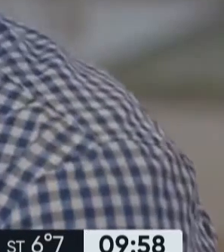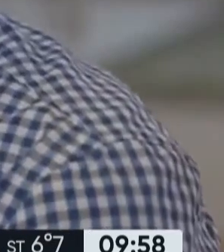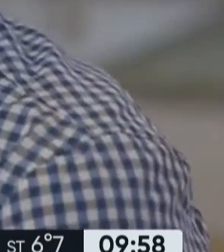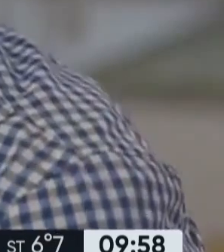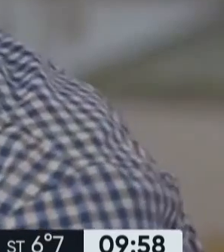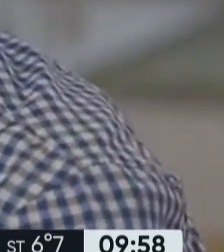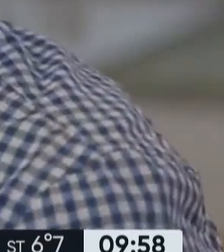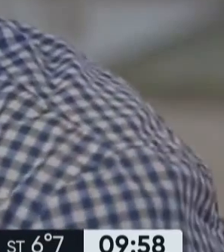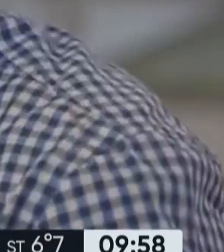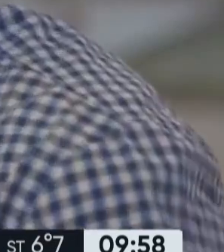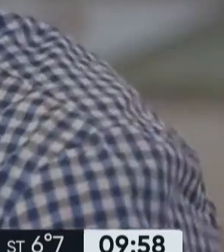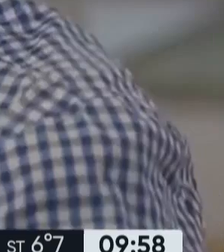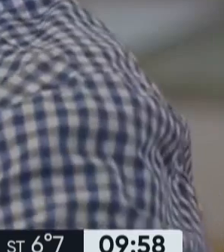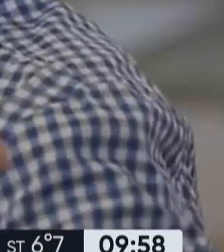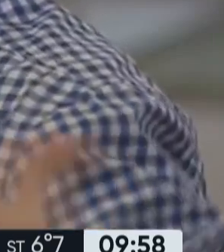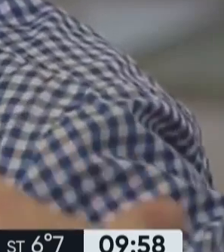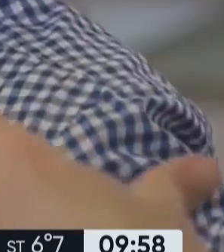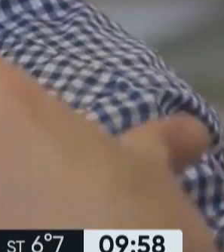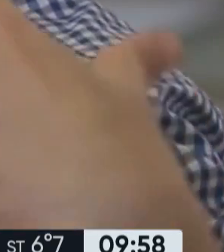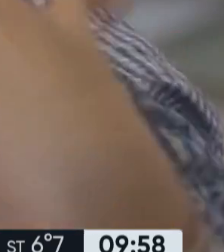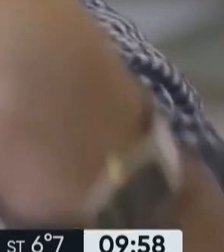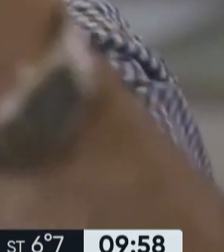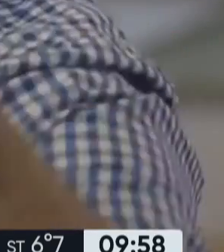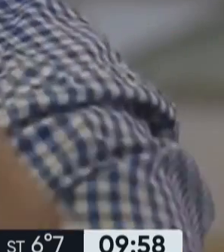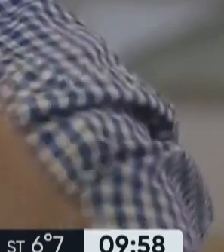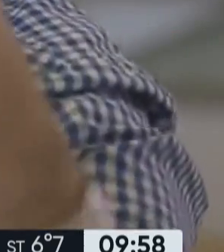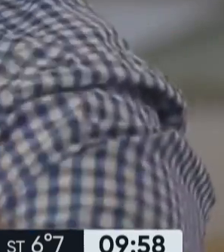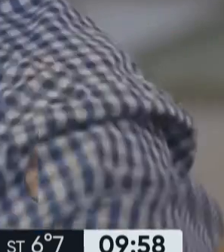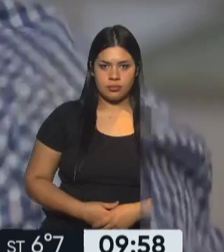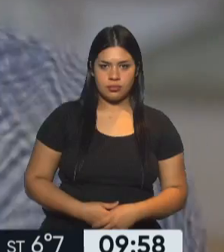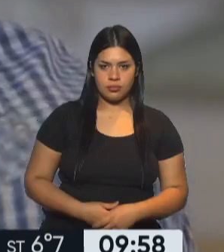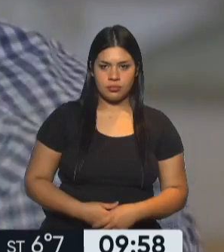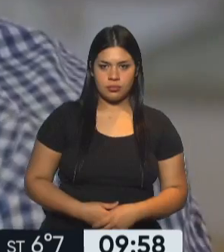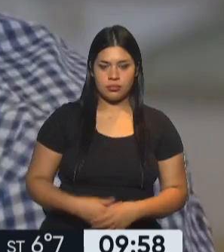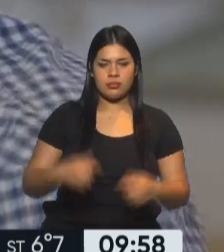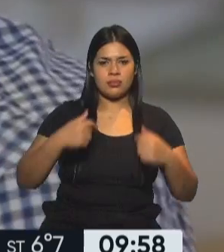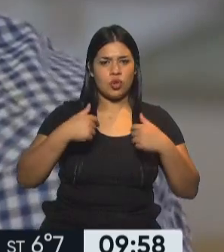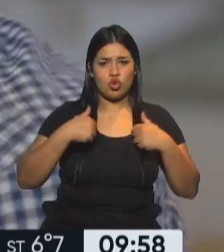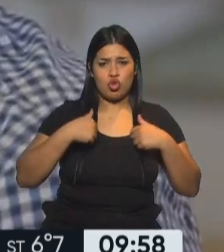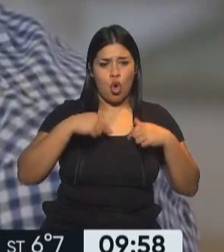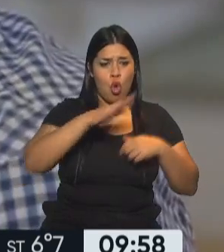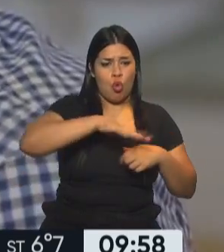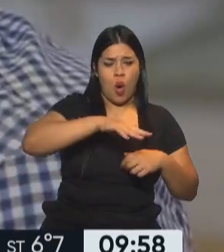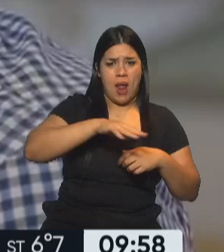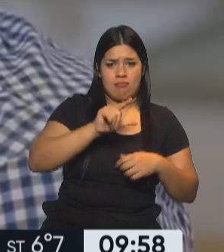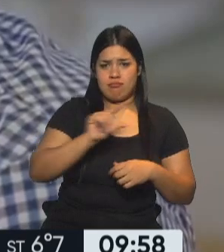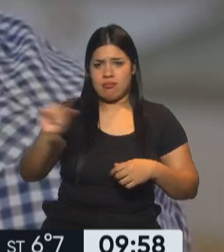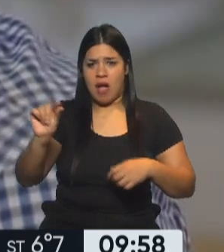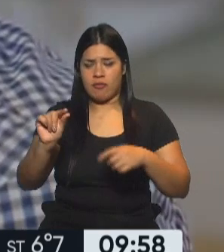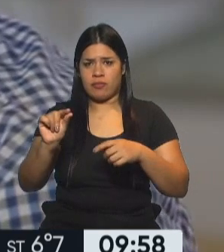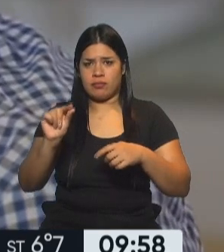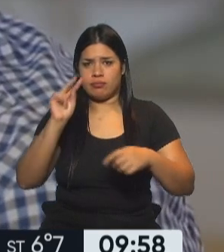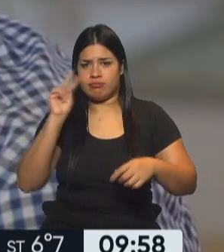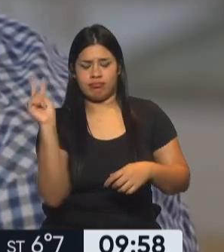pasado, porque haber salido y encontrarse con la imagen de lo que había enfrente era